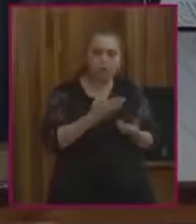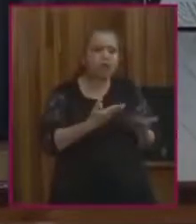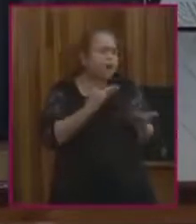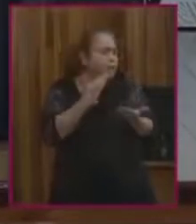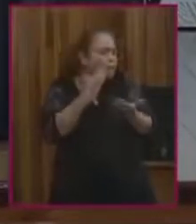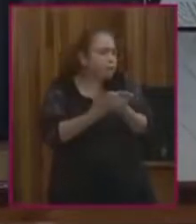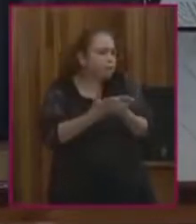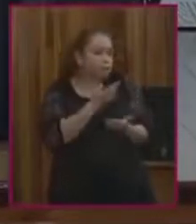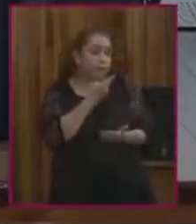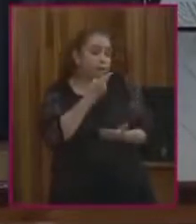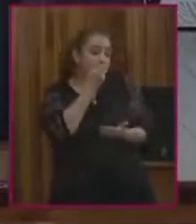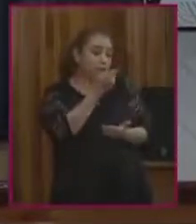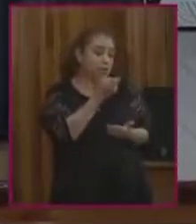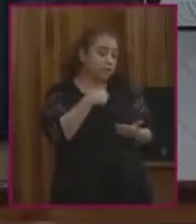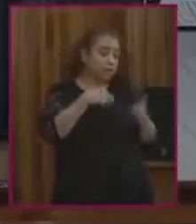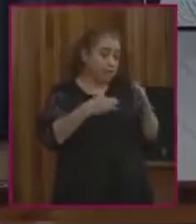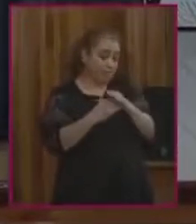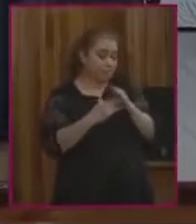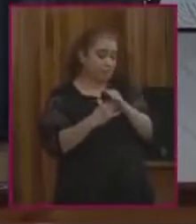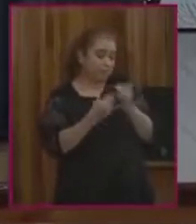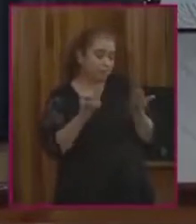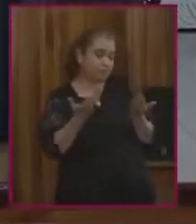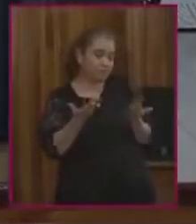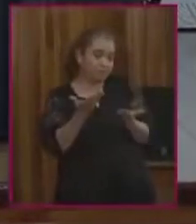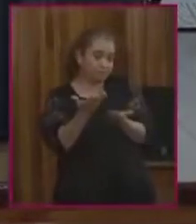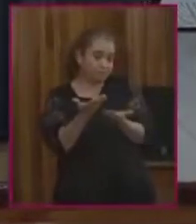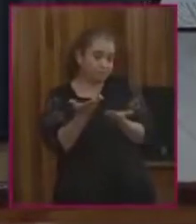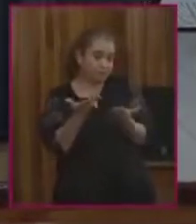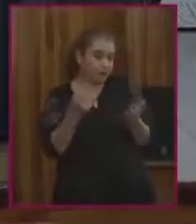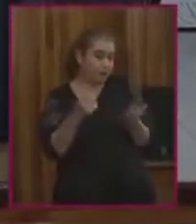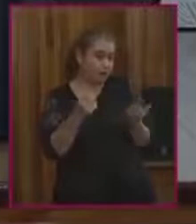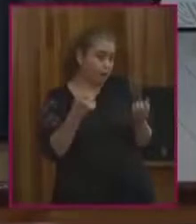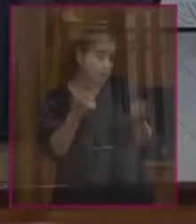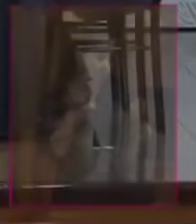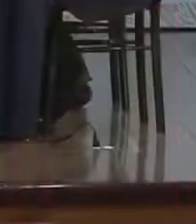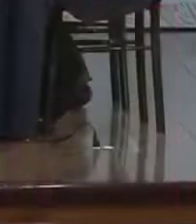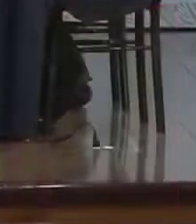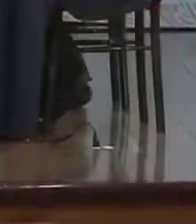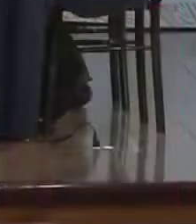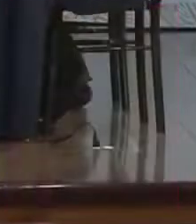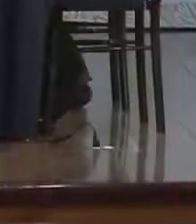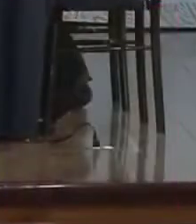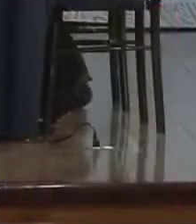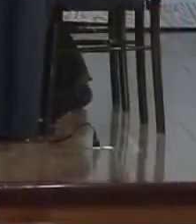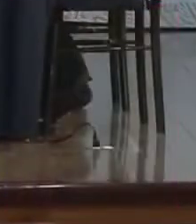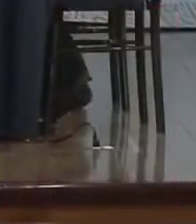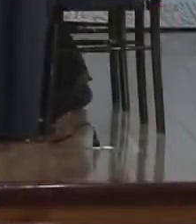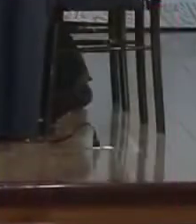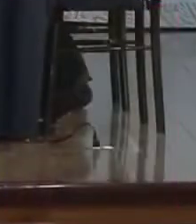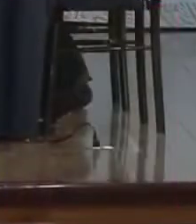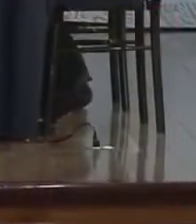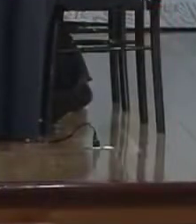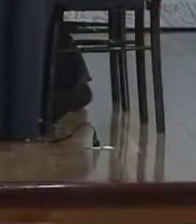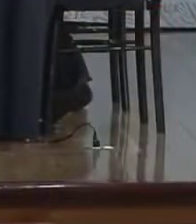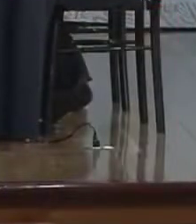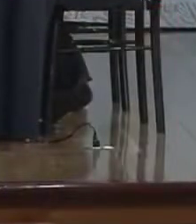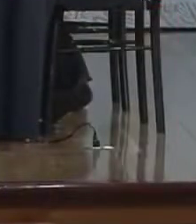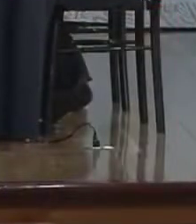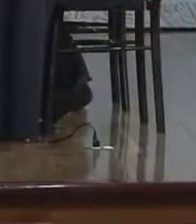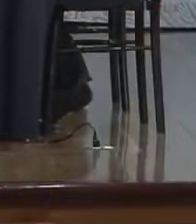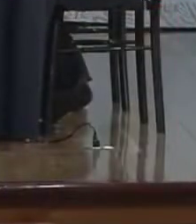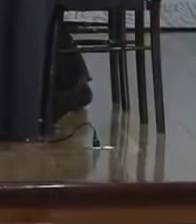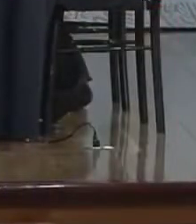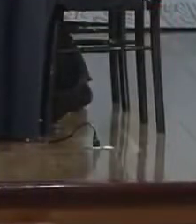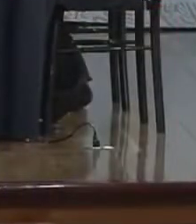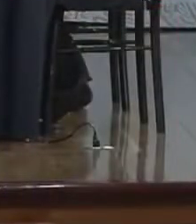propuestas que se hacen en la mesa. Algo que ustedes tengan que decir, que tengan que recalcar, que no les haya quedado